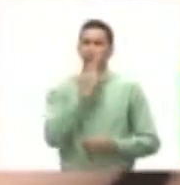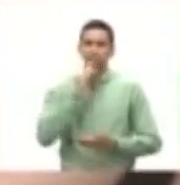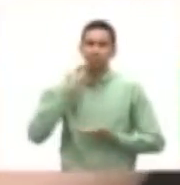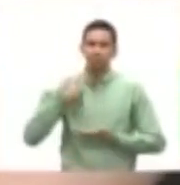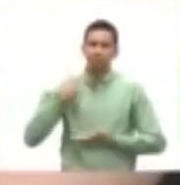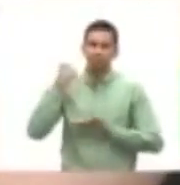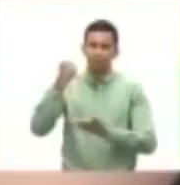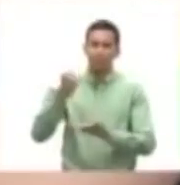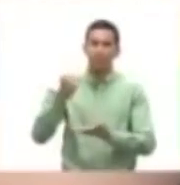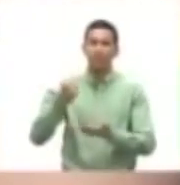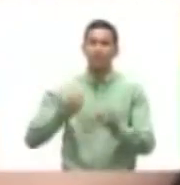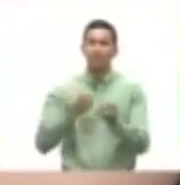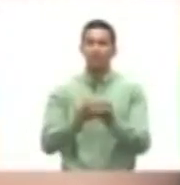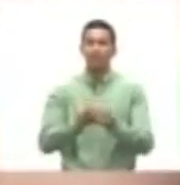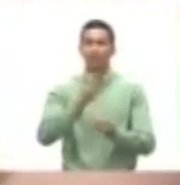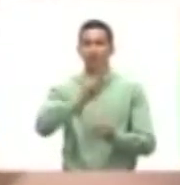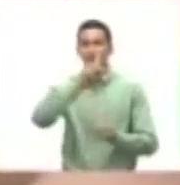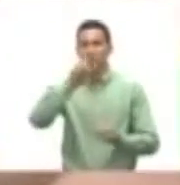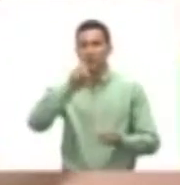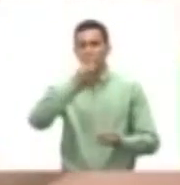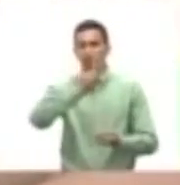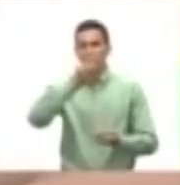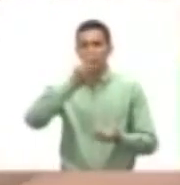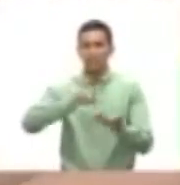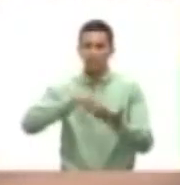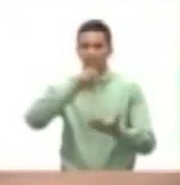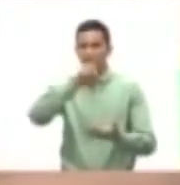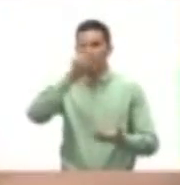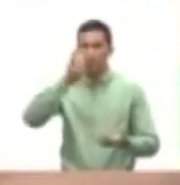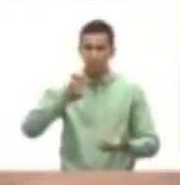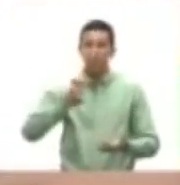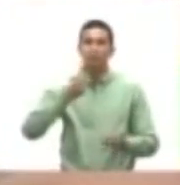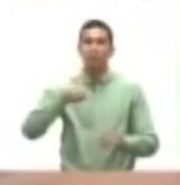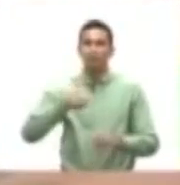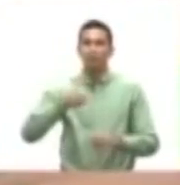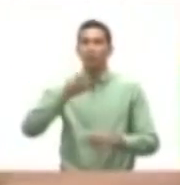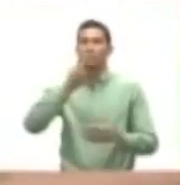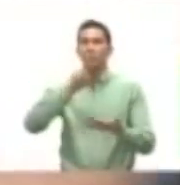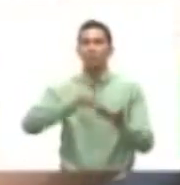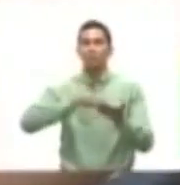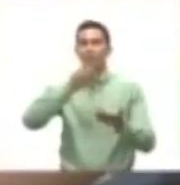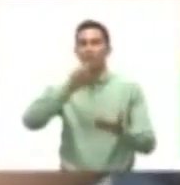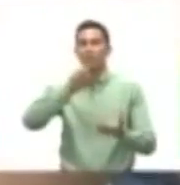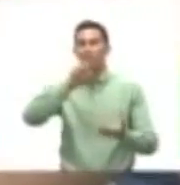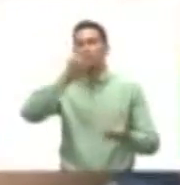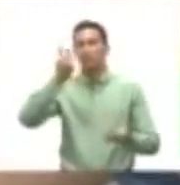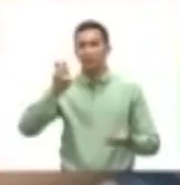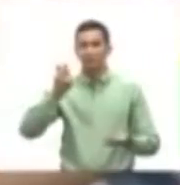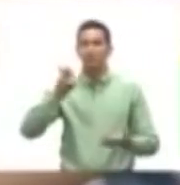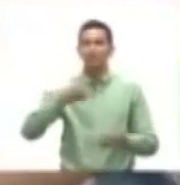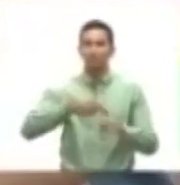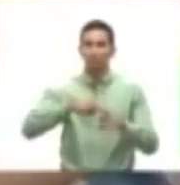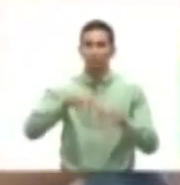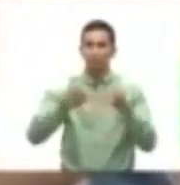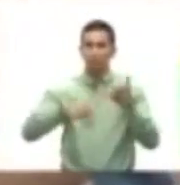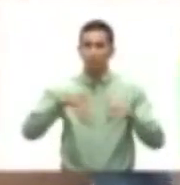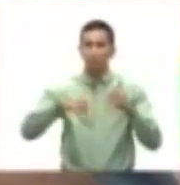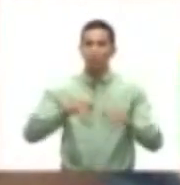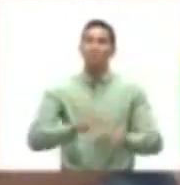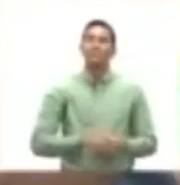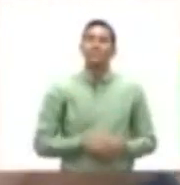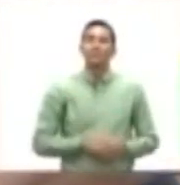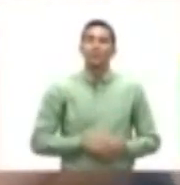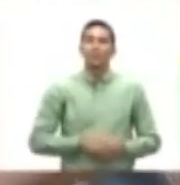del 2018 como a los Bolivarianos de noviembre del 2017. Las palabras del